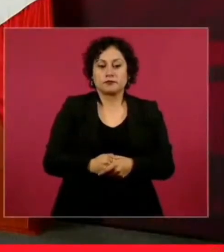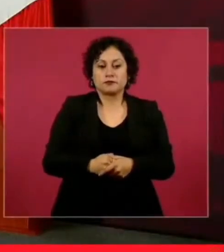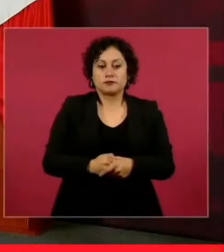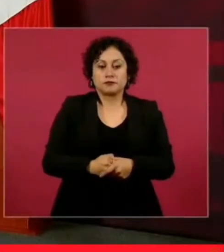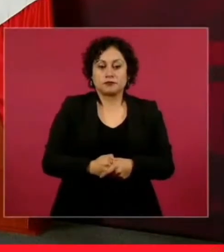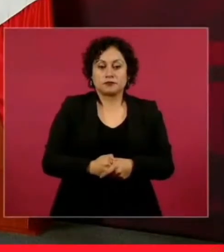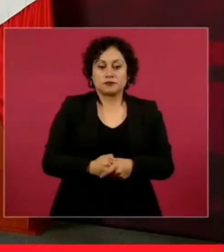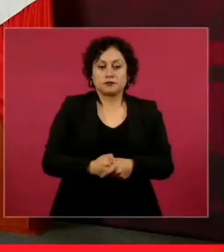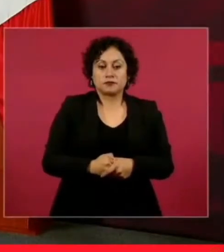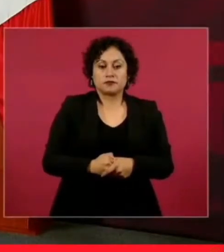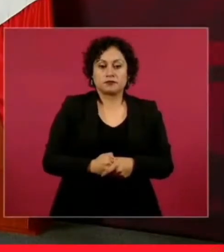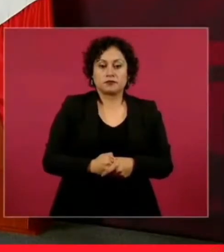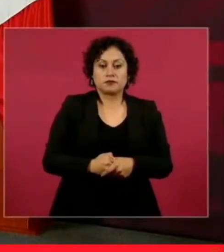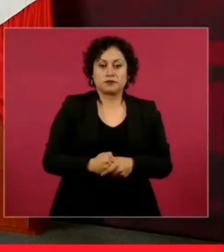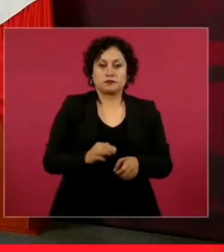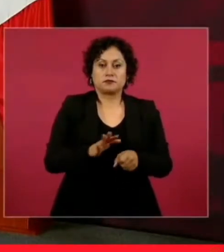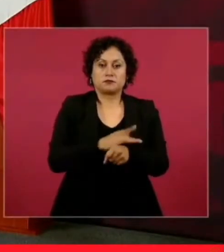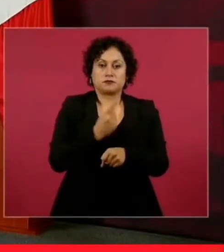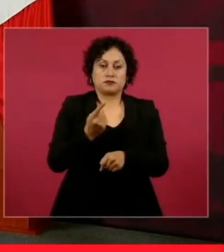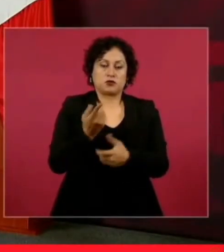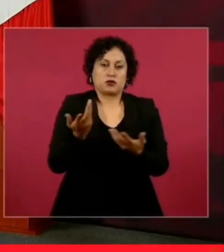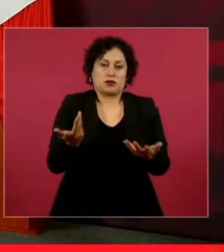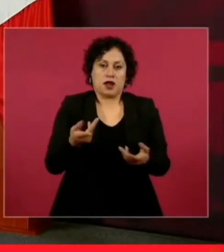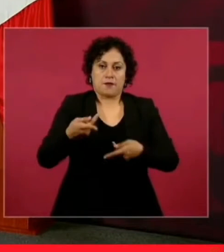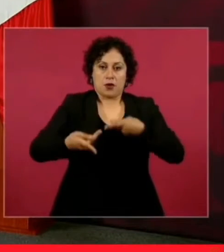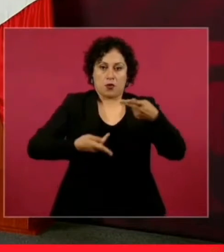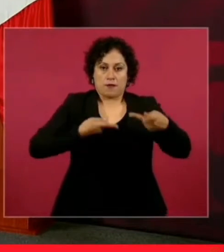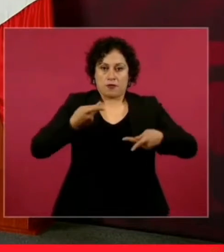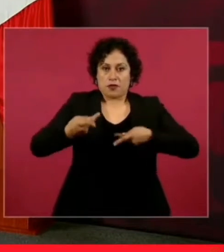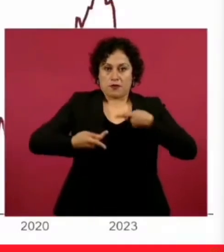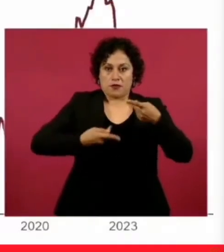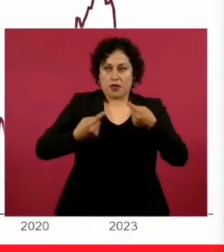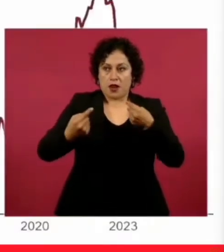me están nada más bombardeando.